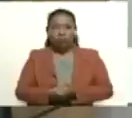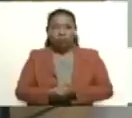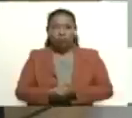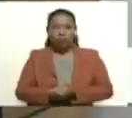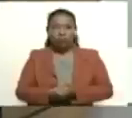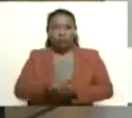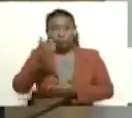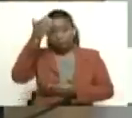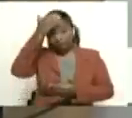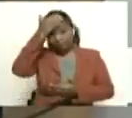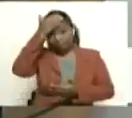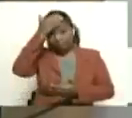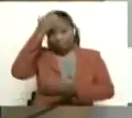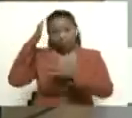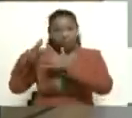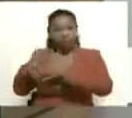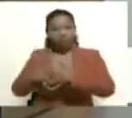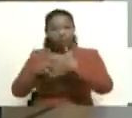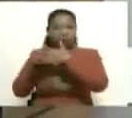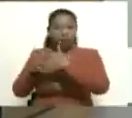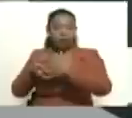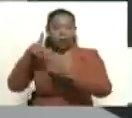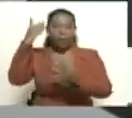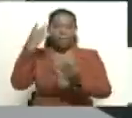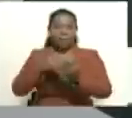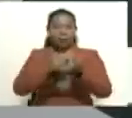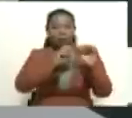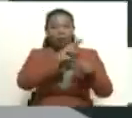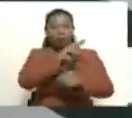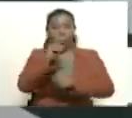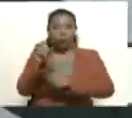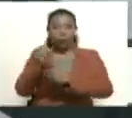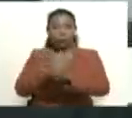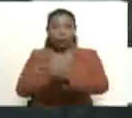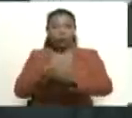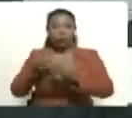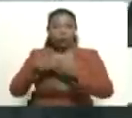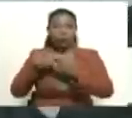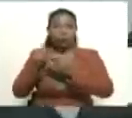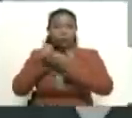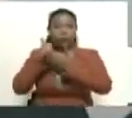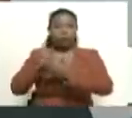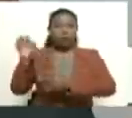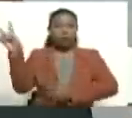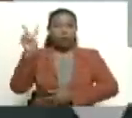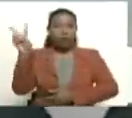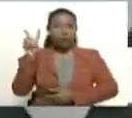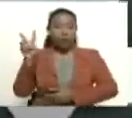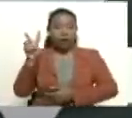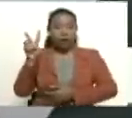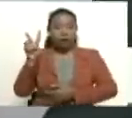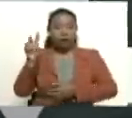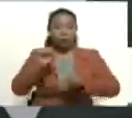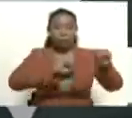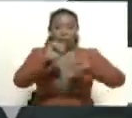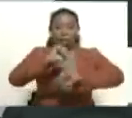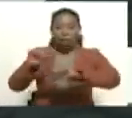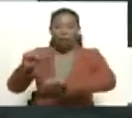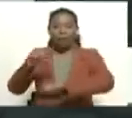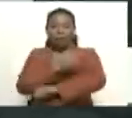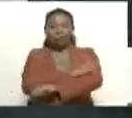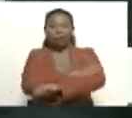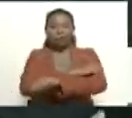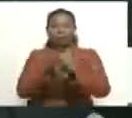Trump, Estados Unidos ha entregado 1.200 millones de dólares en ayudas para Venezuela gestionadas por la oposición. Confesión de